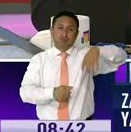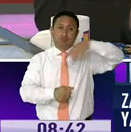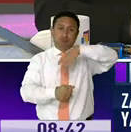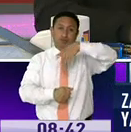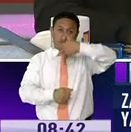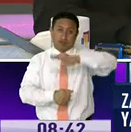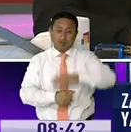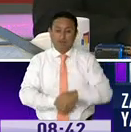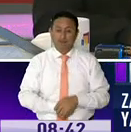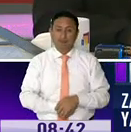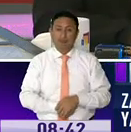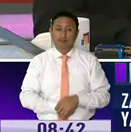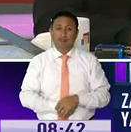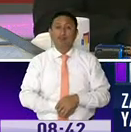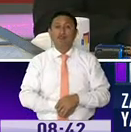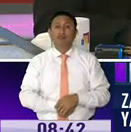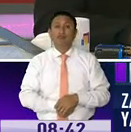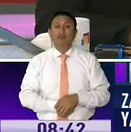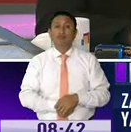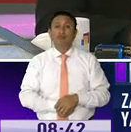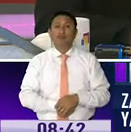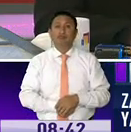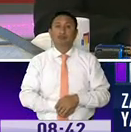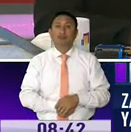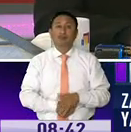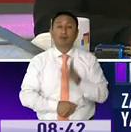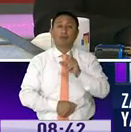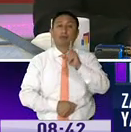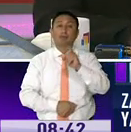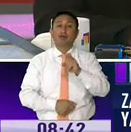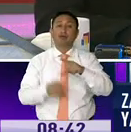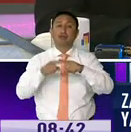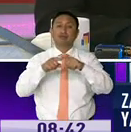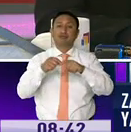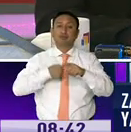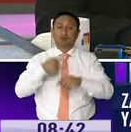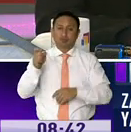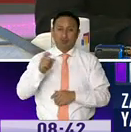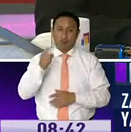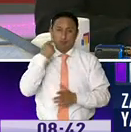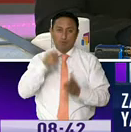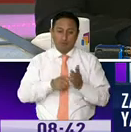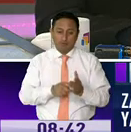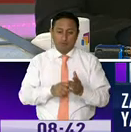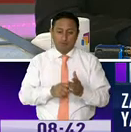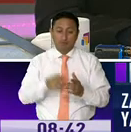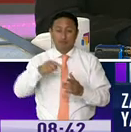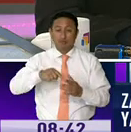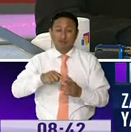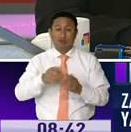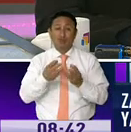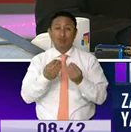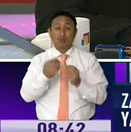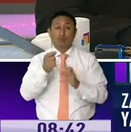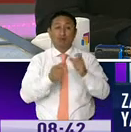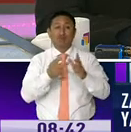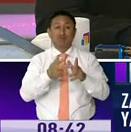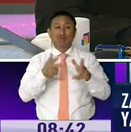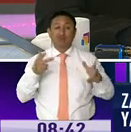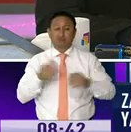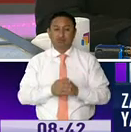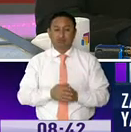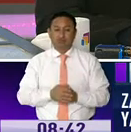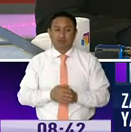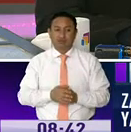Entonces, la cámara se le va utilizando de acuerdo a la necesidad y requerimiento. Por ejemplo, cuando nosotros estamos midiendo aglomeraciones, estamos por lo